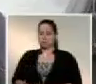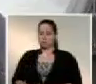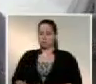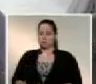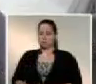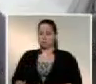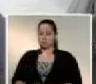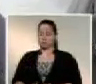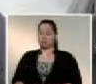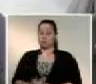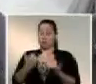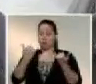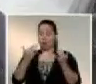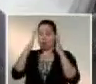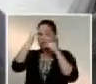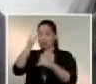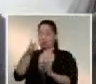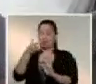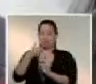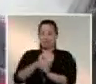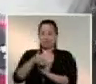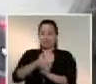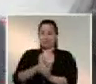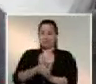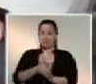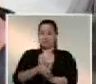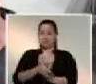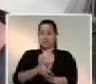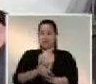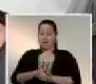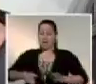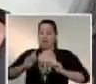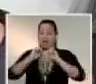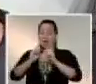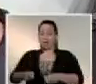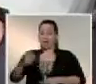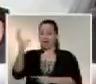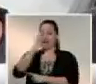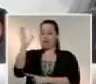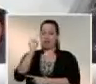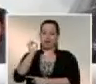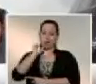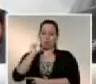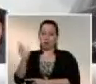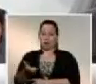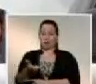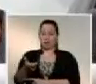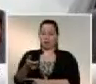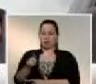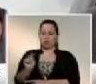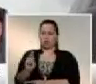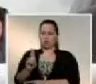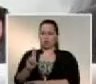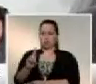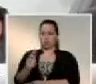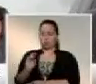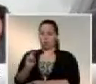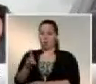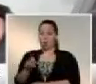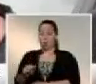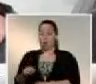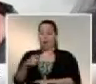en este momento atendiendo un evento en la carretera Vía Caracas-Guarena, la altura de Turumo. 14